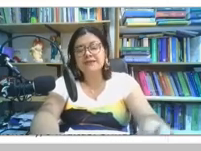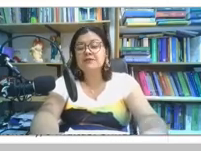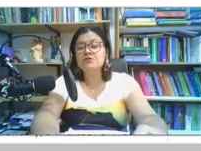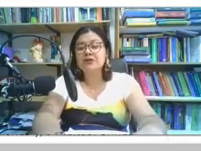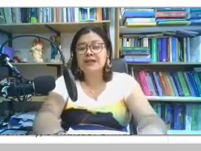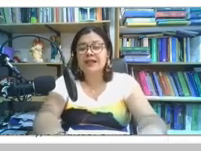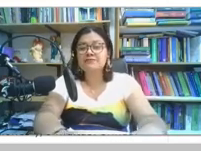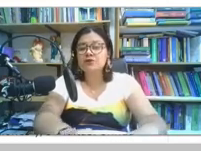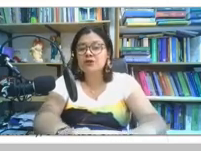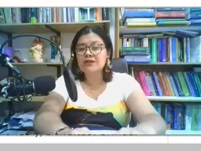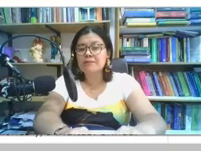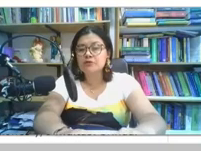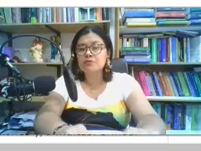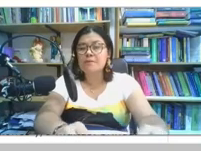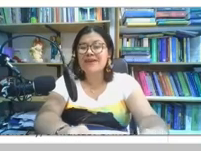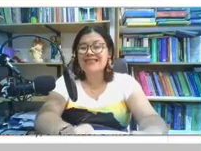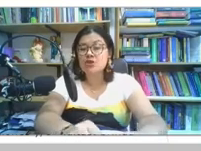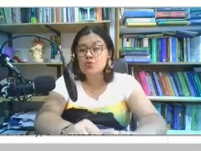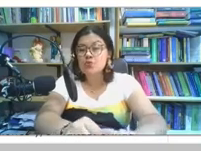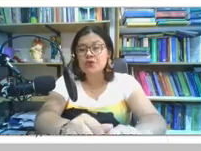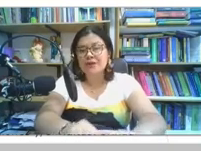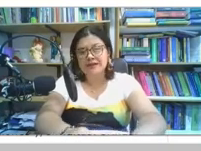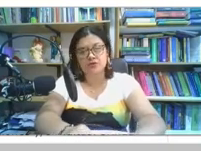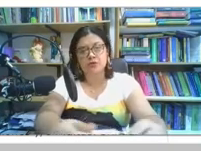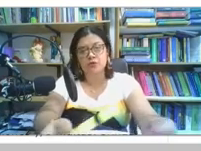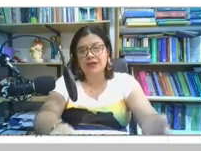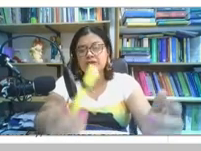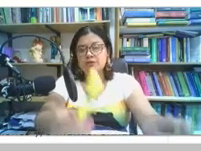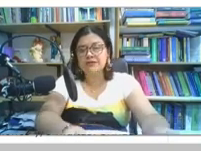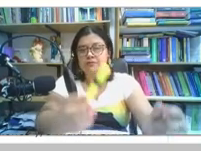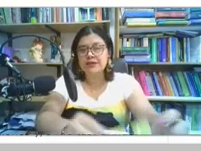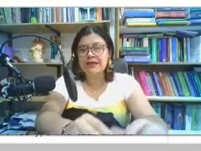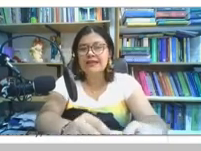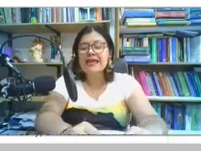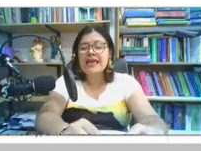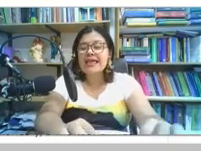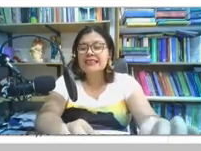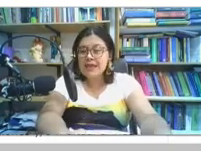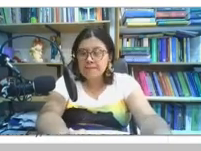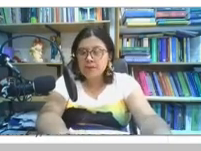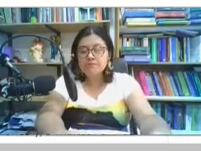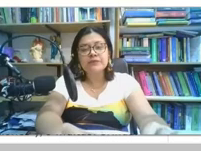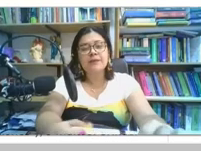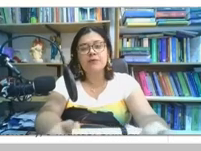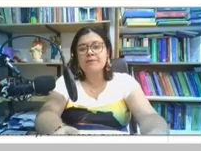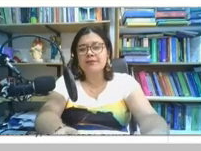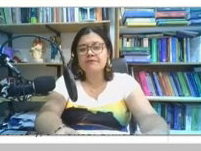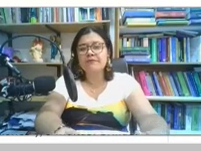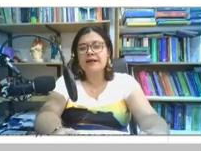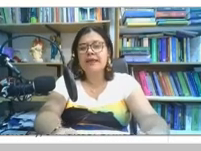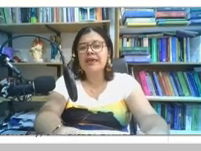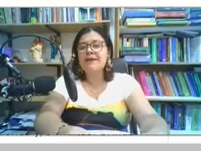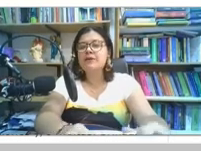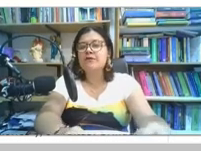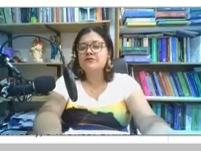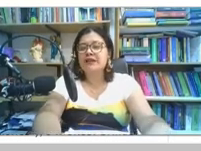cierre de inscripción estará dispuesto hasta el próximo 21 de marzo por lo tanto estamos en el tiempo de poder participar